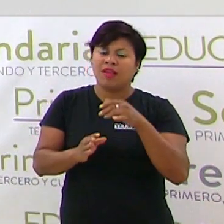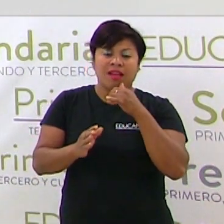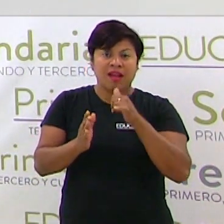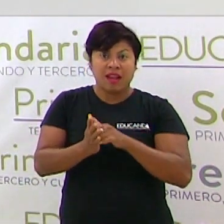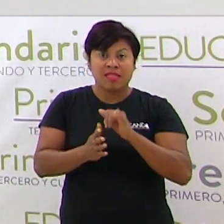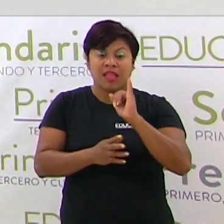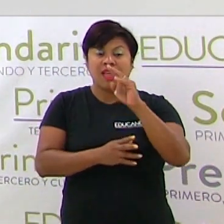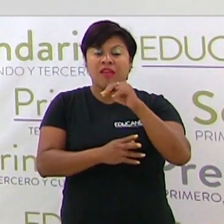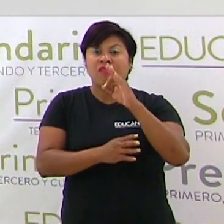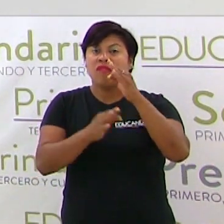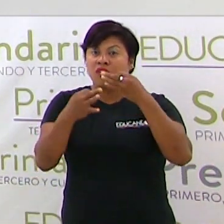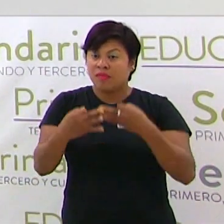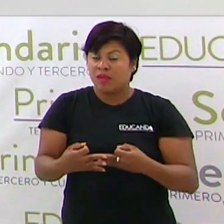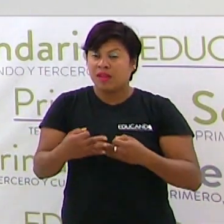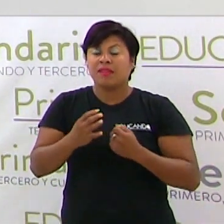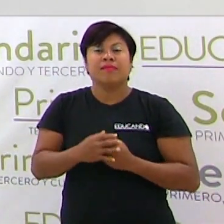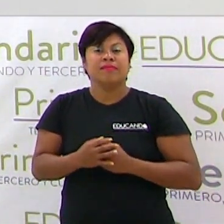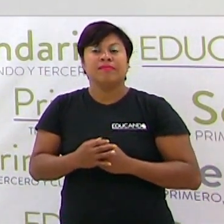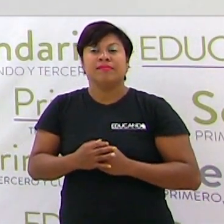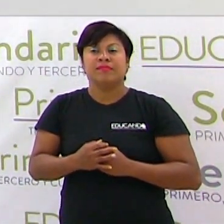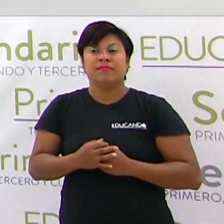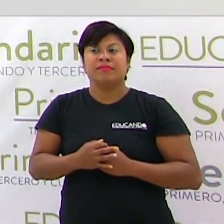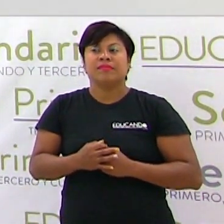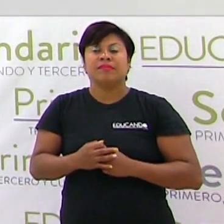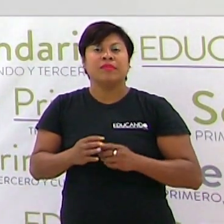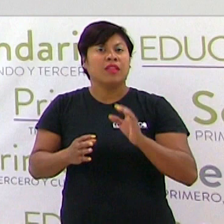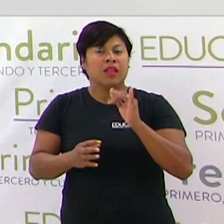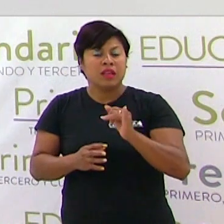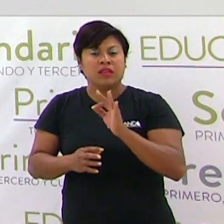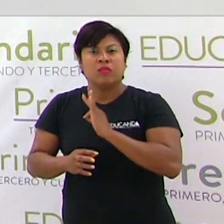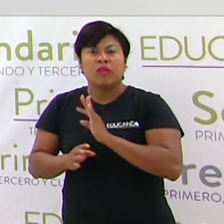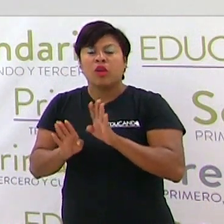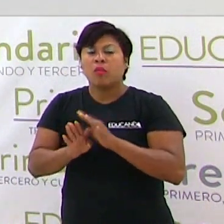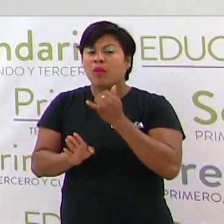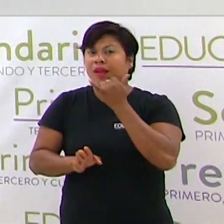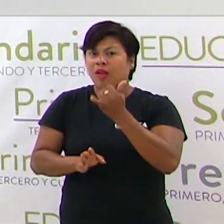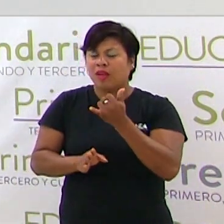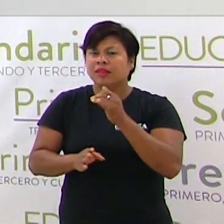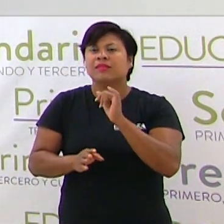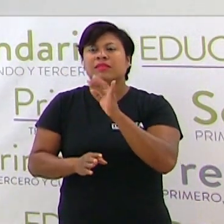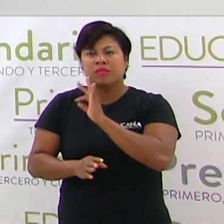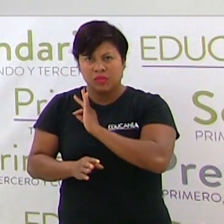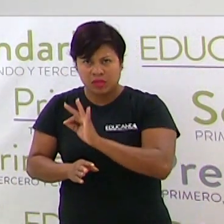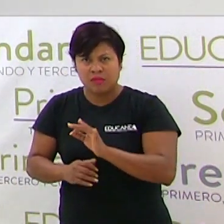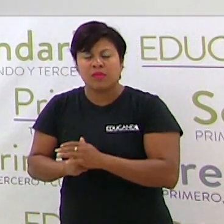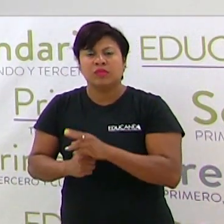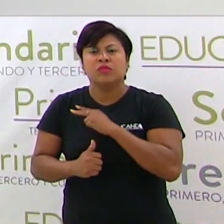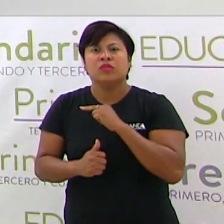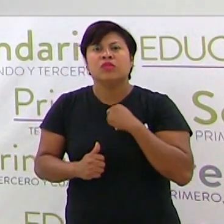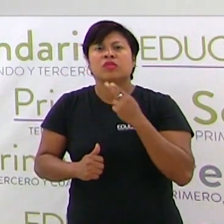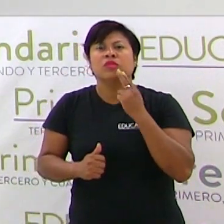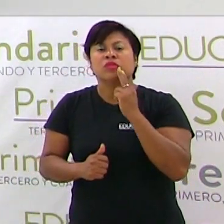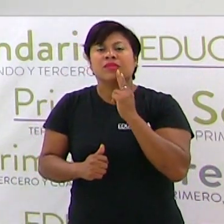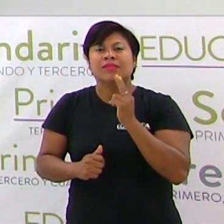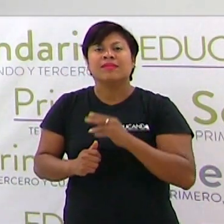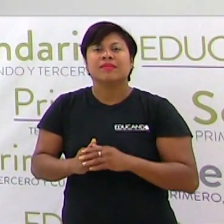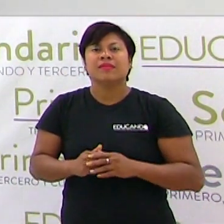formal, no es que le podamos tener errores de ortografía, pero sí podemos utilizar